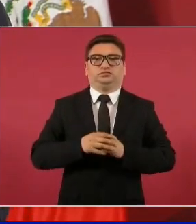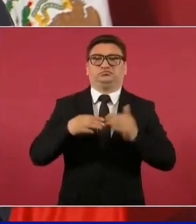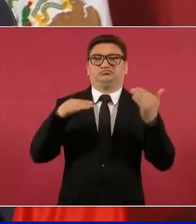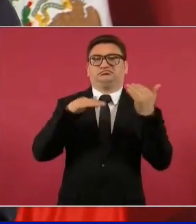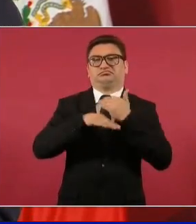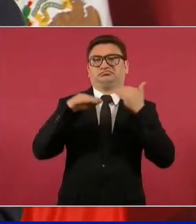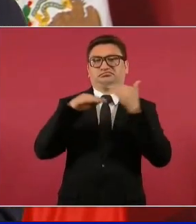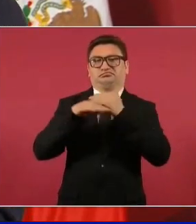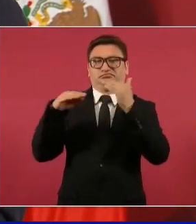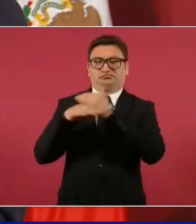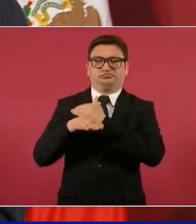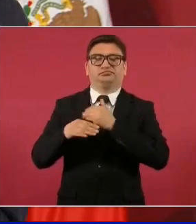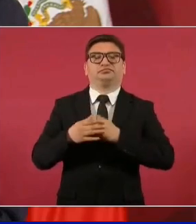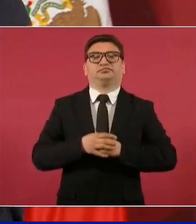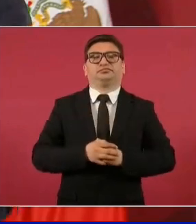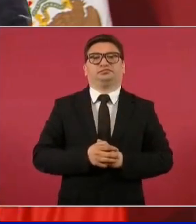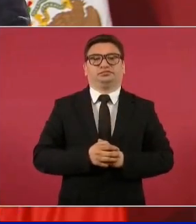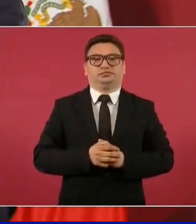carreteras,